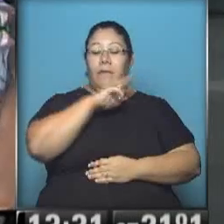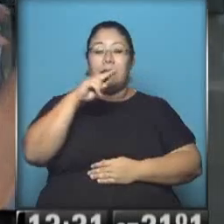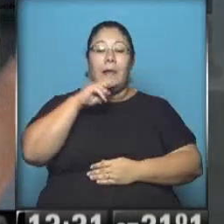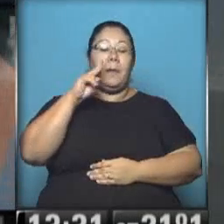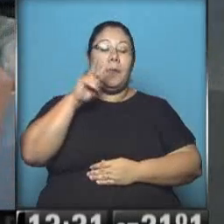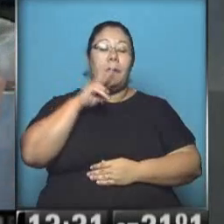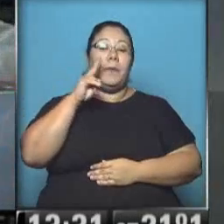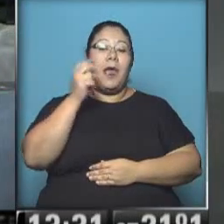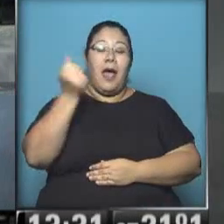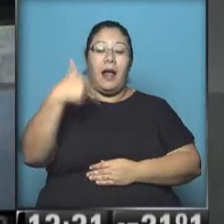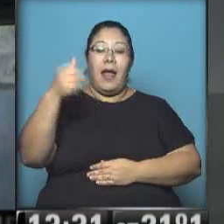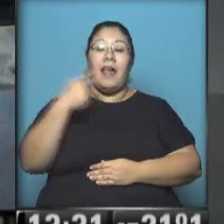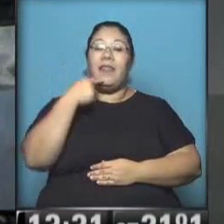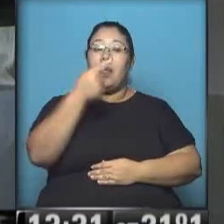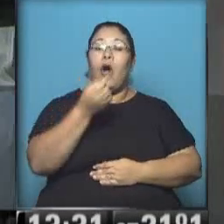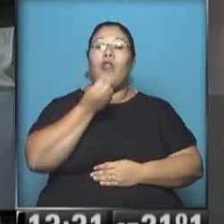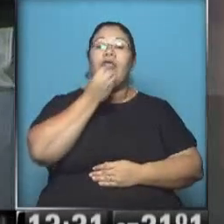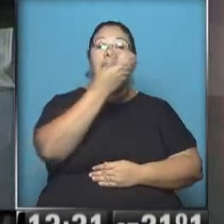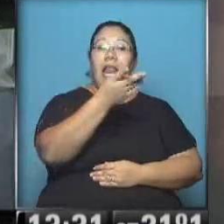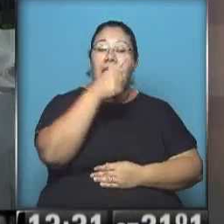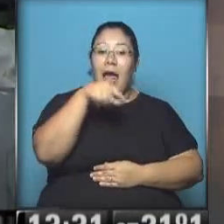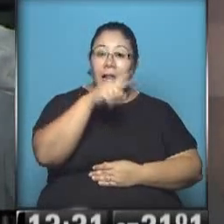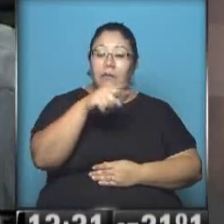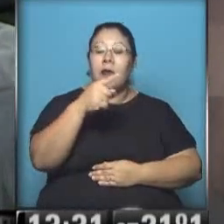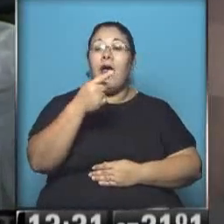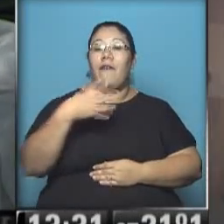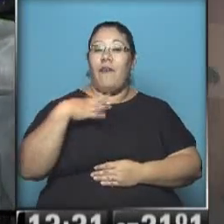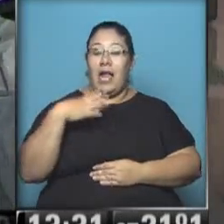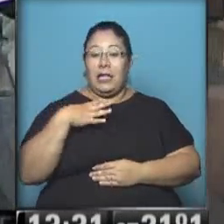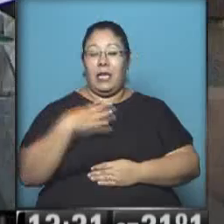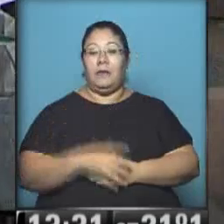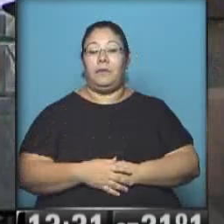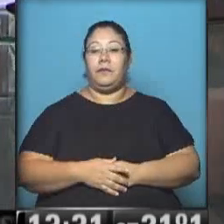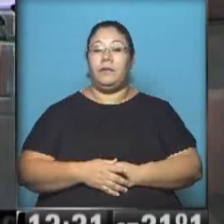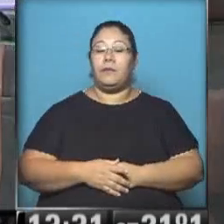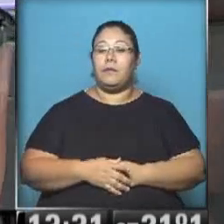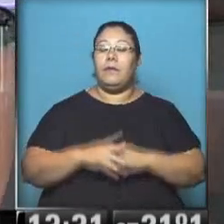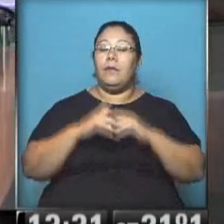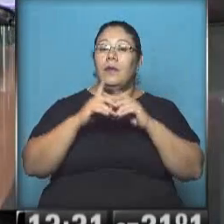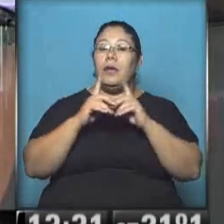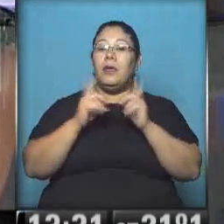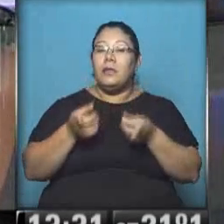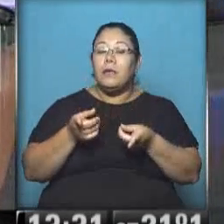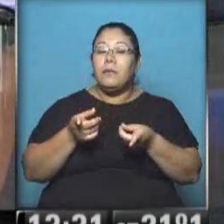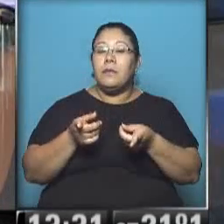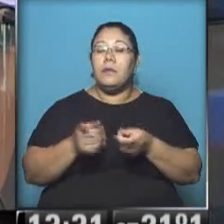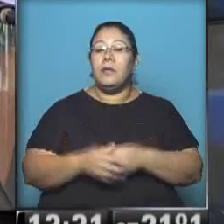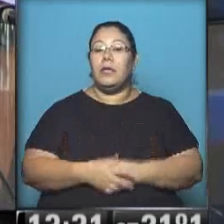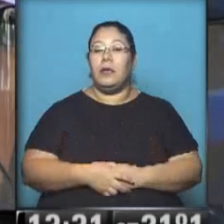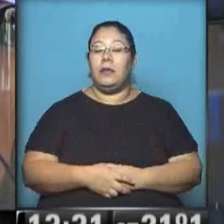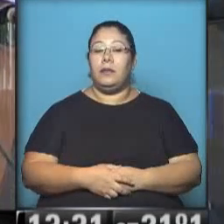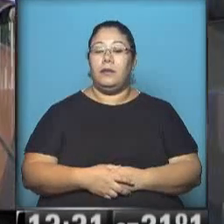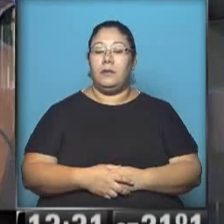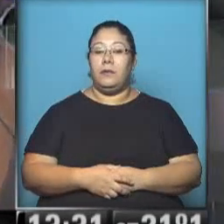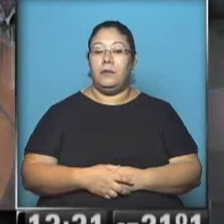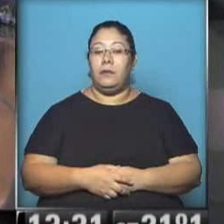hacer alusión a qué le habían contado los custodios del fiscal Nisman. De hecho, había surgido la versión, seguramente la procuradora Gil Scarbó podrá